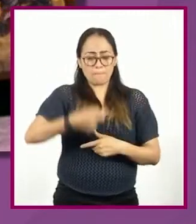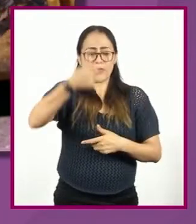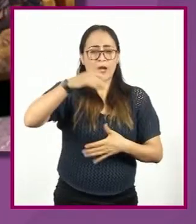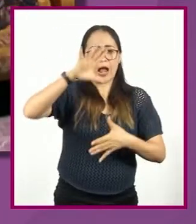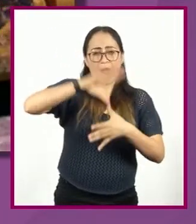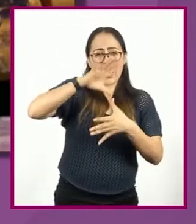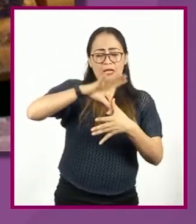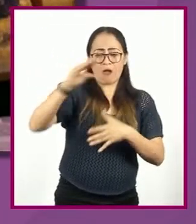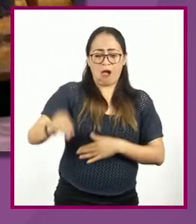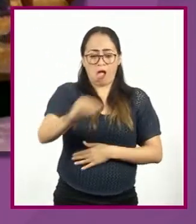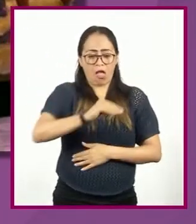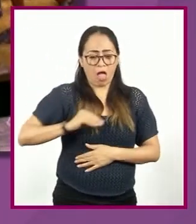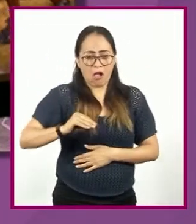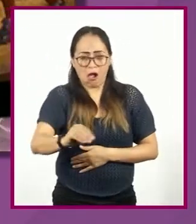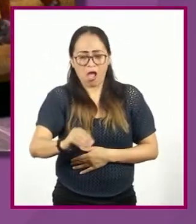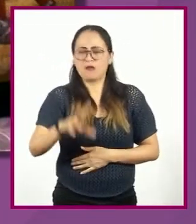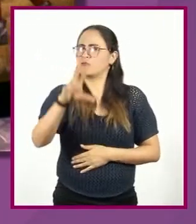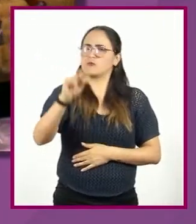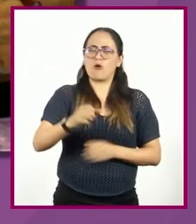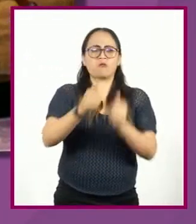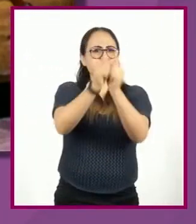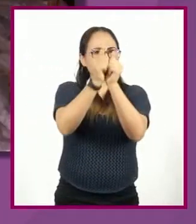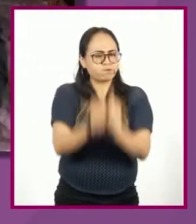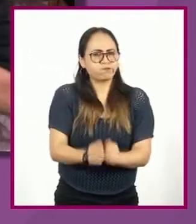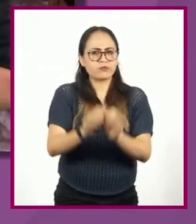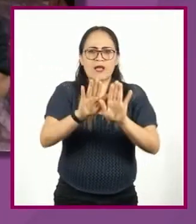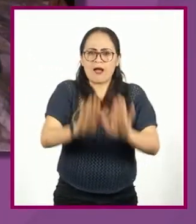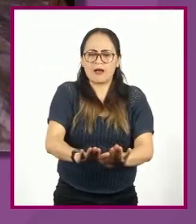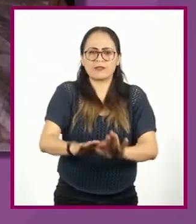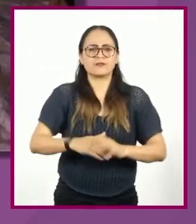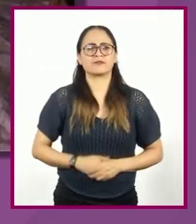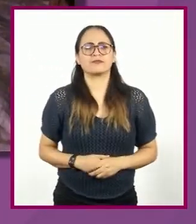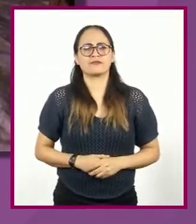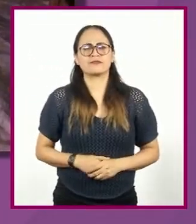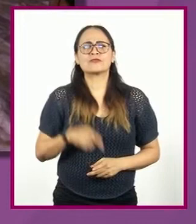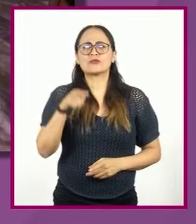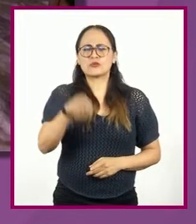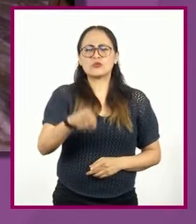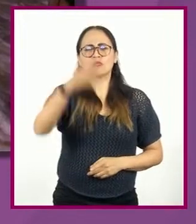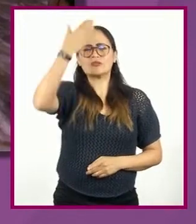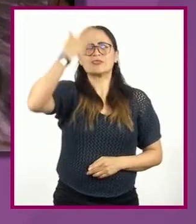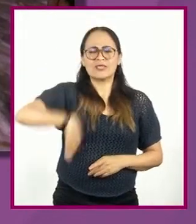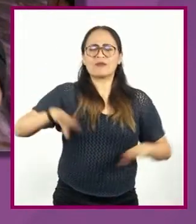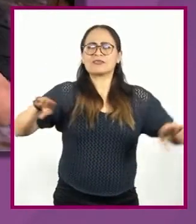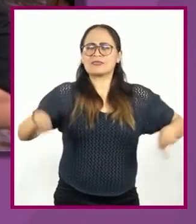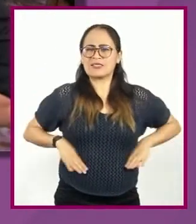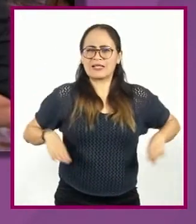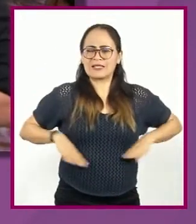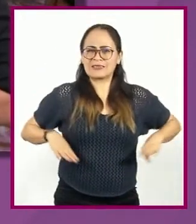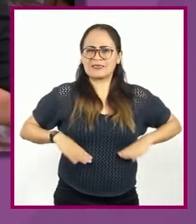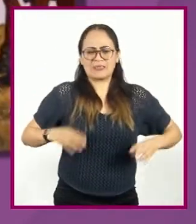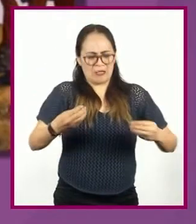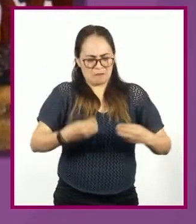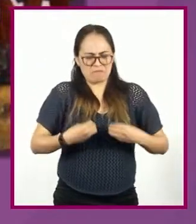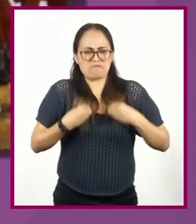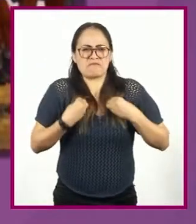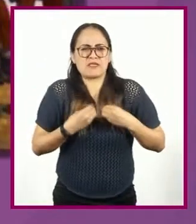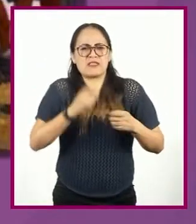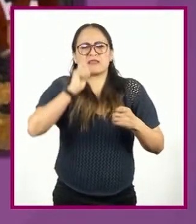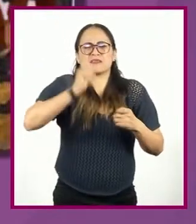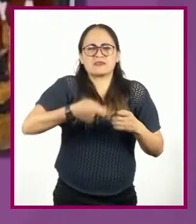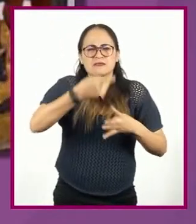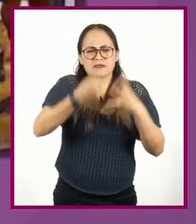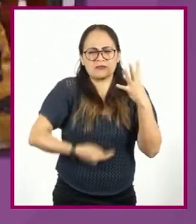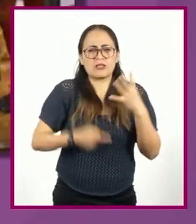ser nómadas y se convirtieran en sedentarios. ¿Sabes qué características diferenciaban estos modos de vida?